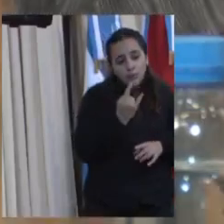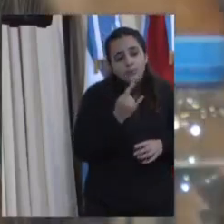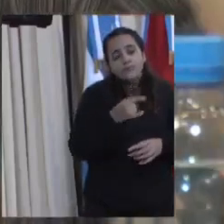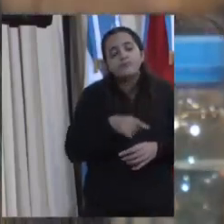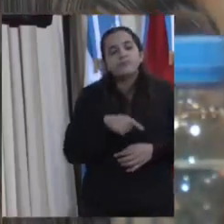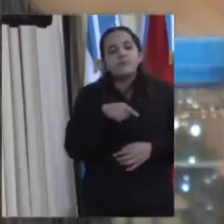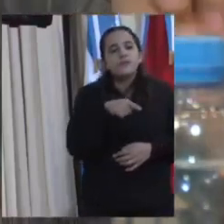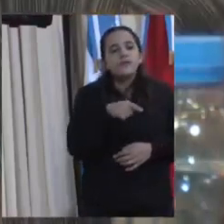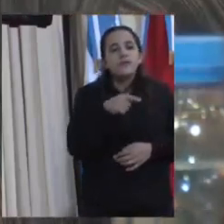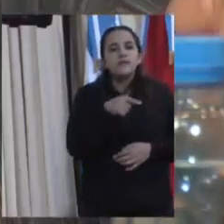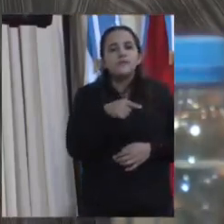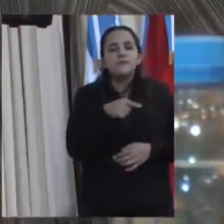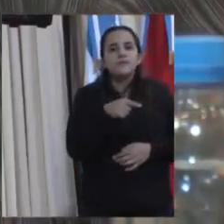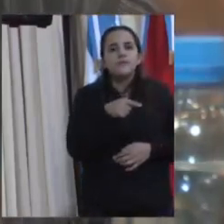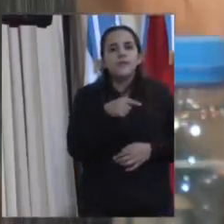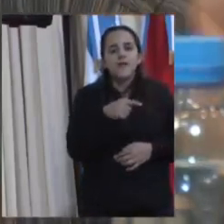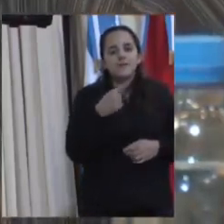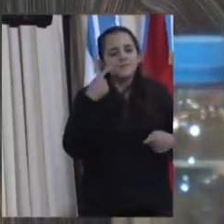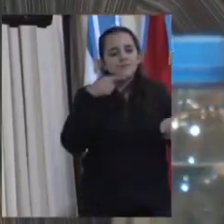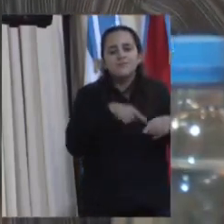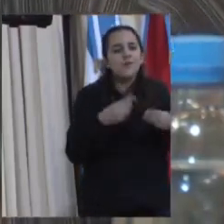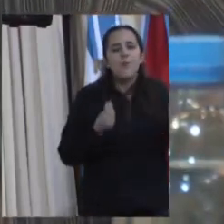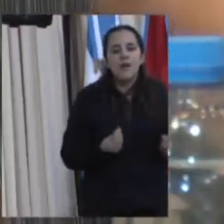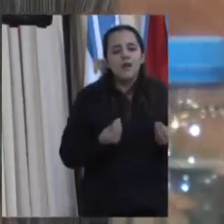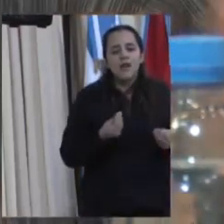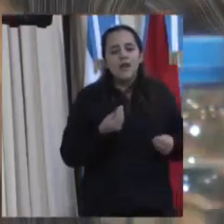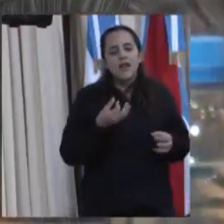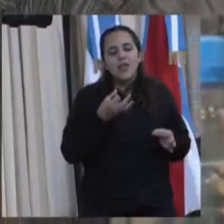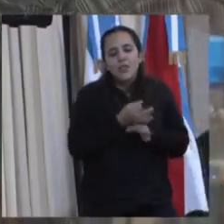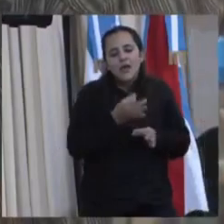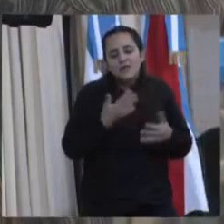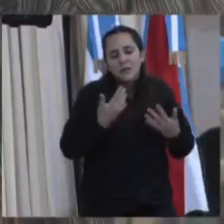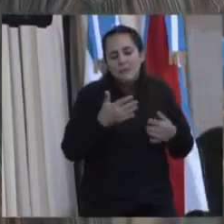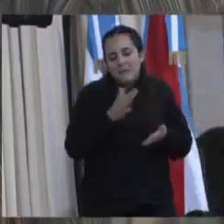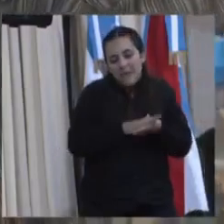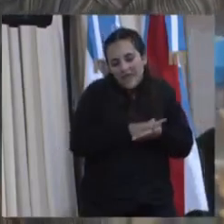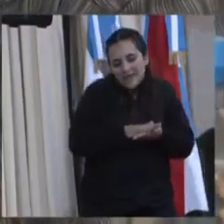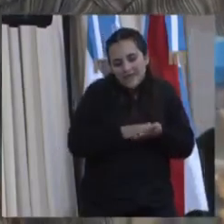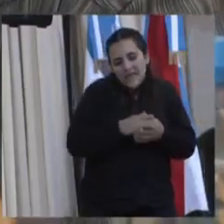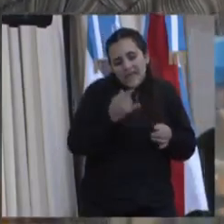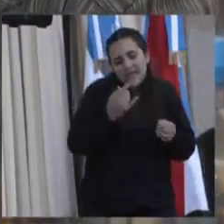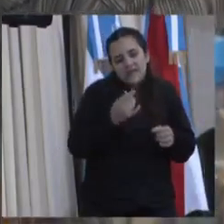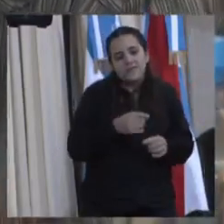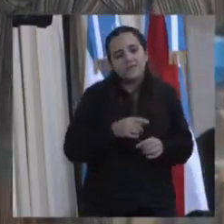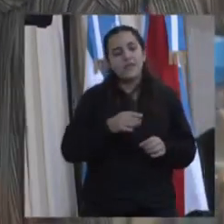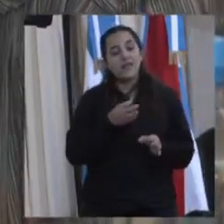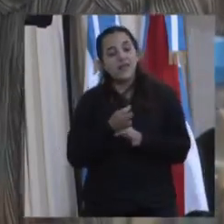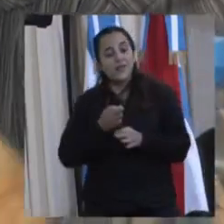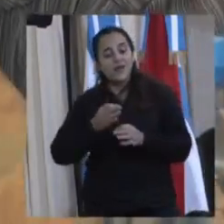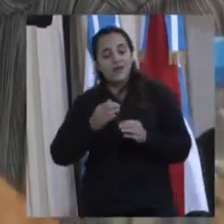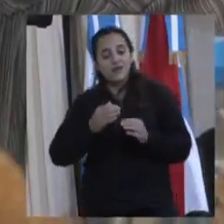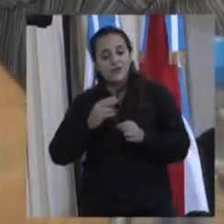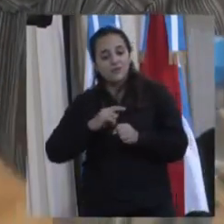que históricamente estaba más dedicada a la educación básica y la educación secundaria, a mediados de los